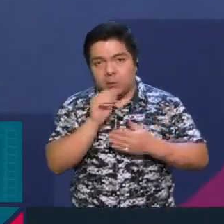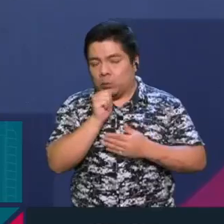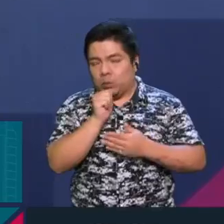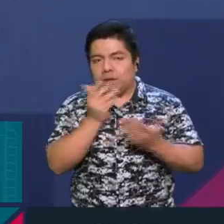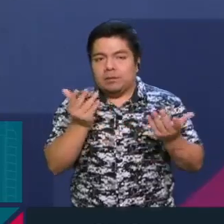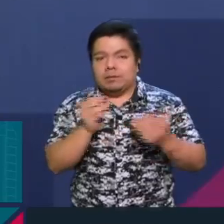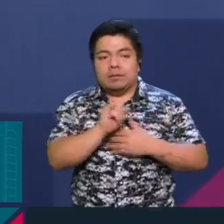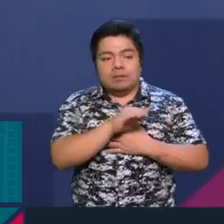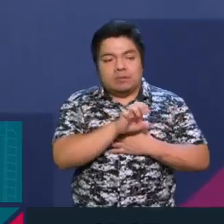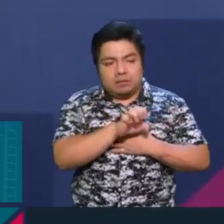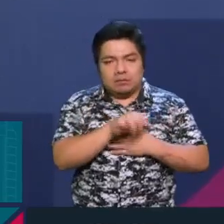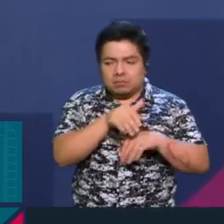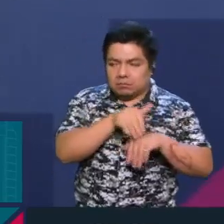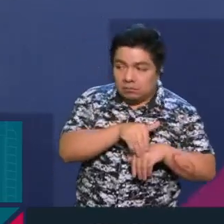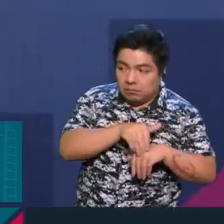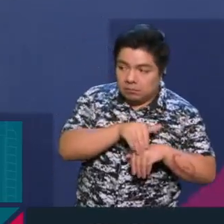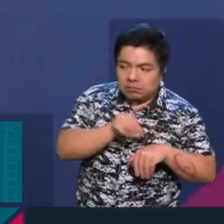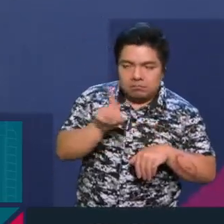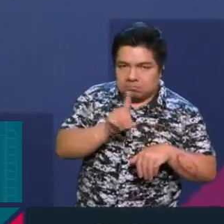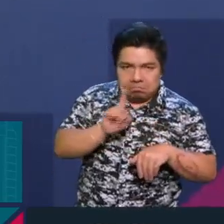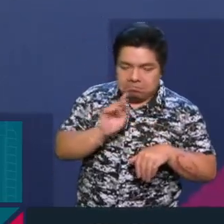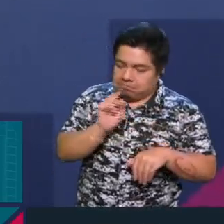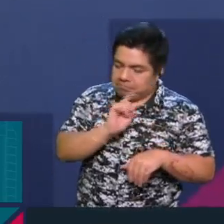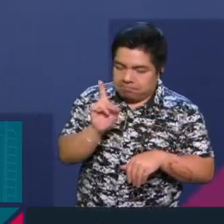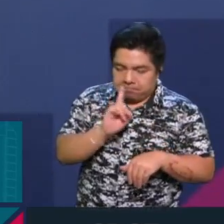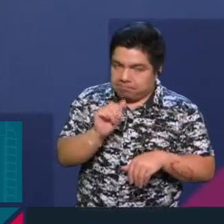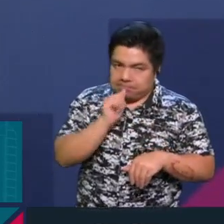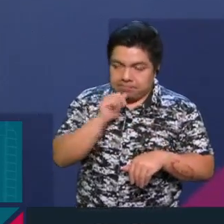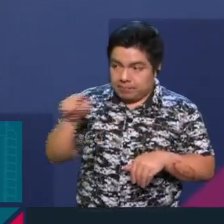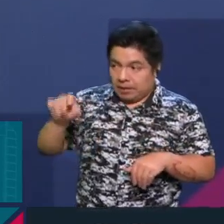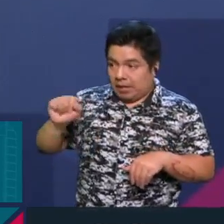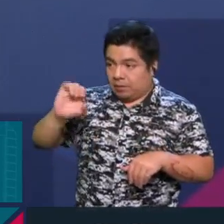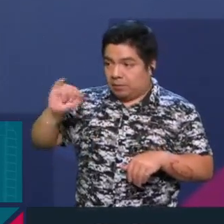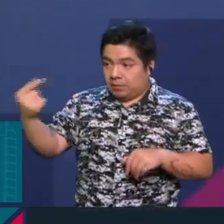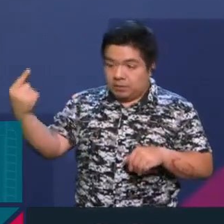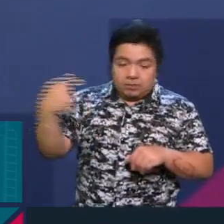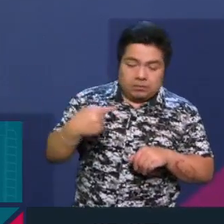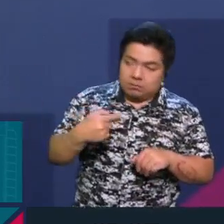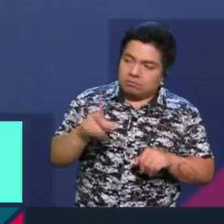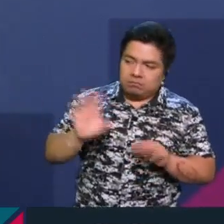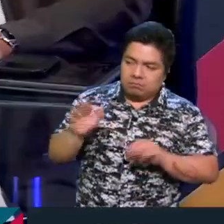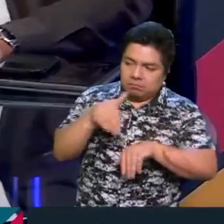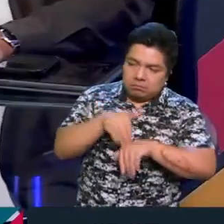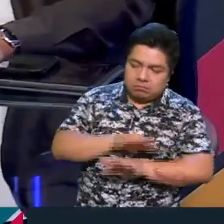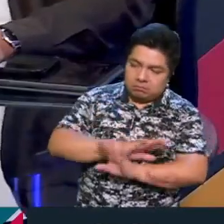preguntabas. El INE no tendría que acatar una resolución en ese sentido de la Suprema Corte de Justicia de la Nación.